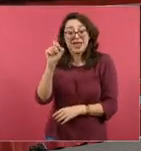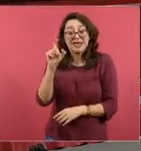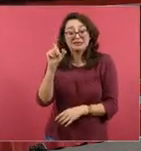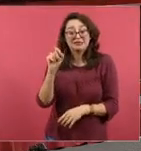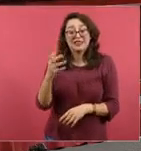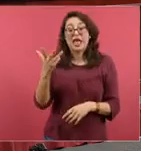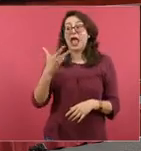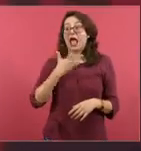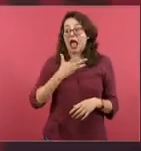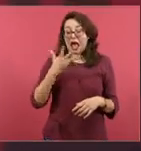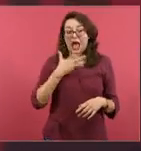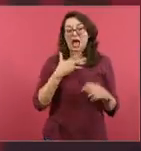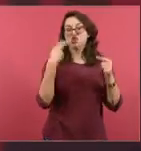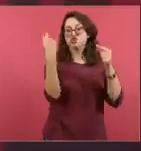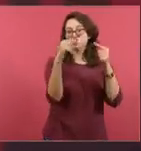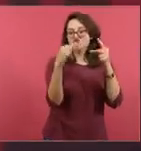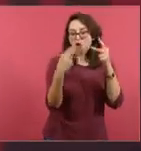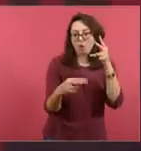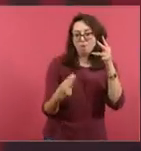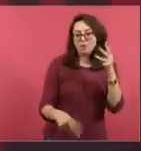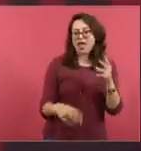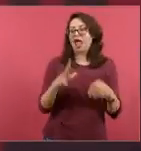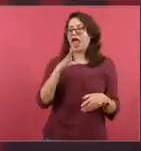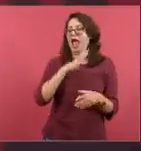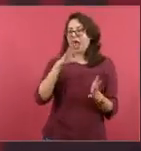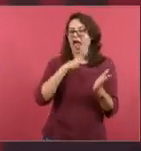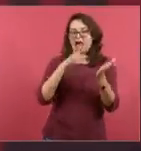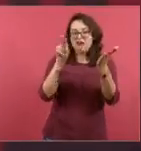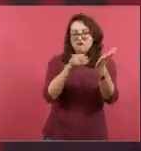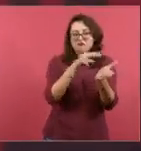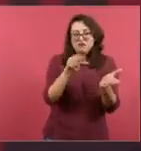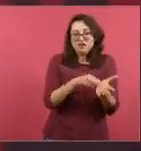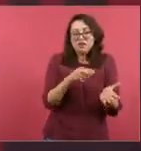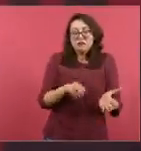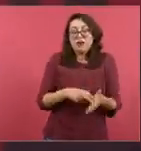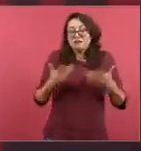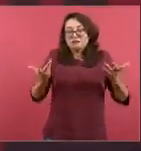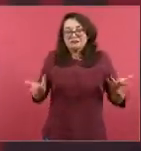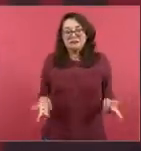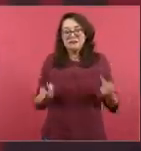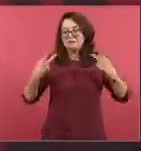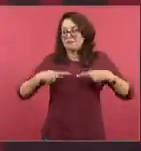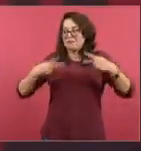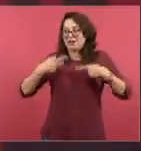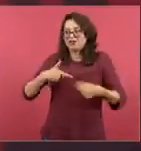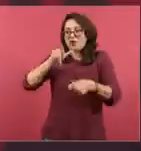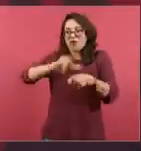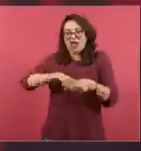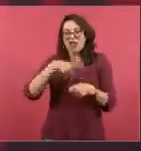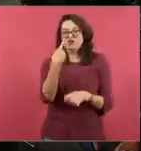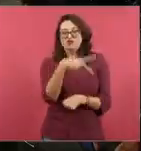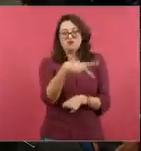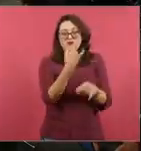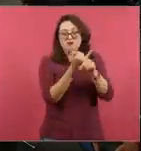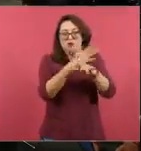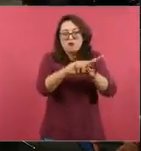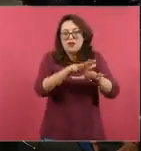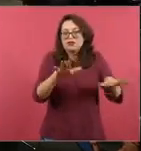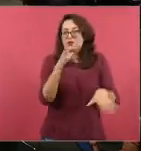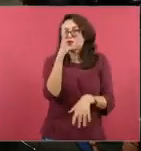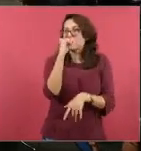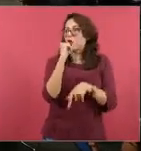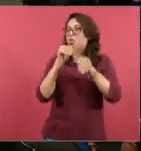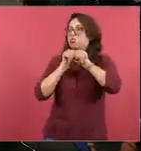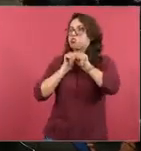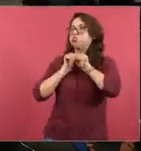hay hasta firmas de las personas que ahí están, que fue por cuidado de datos personales que los decían que no, pero bueno, ya